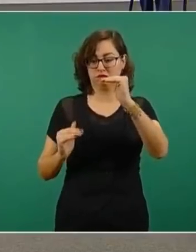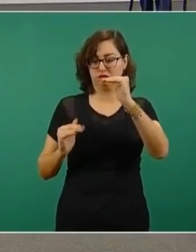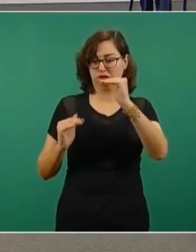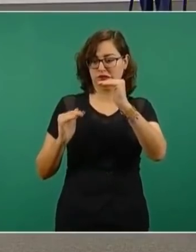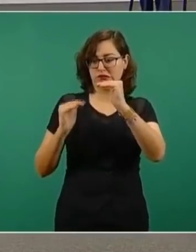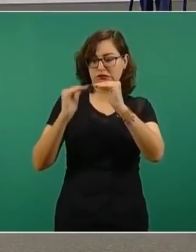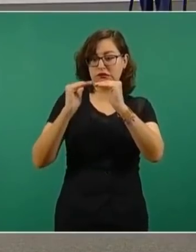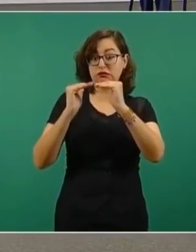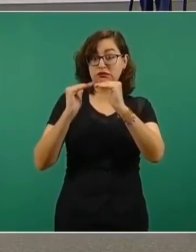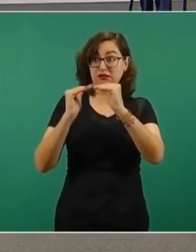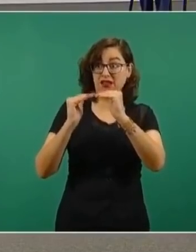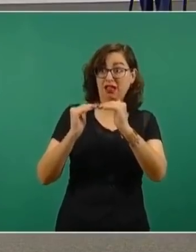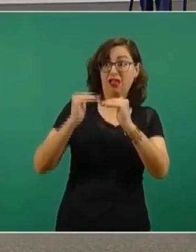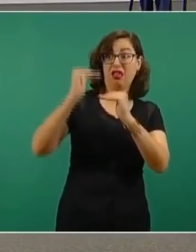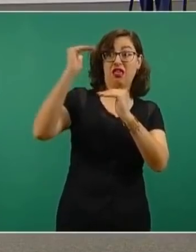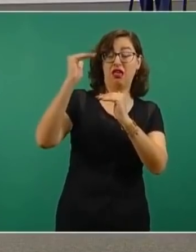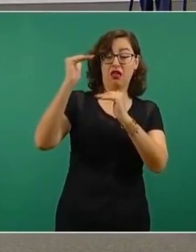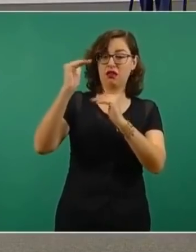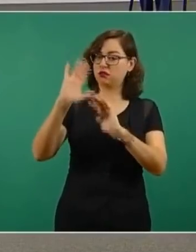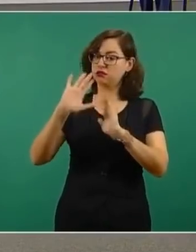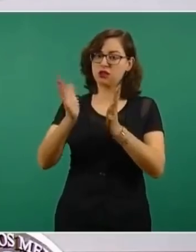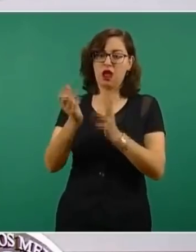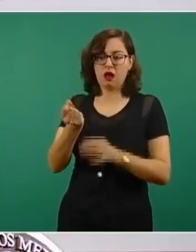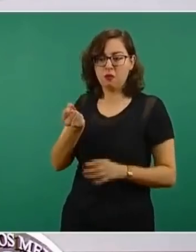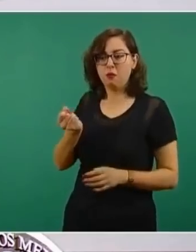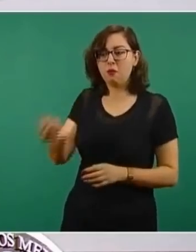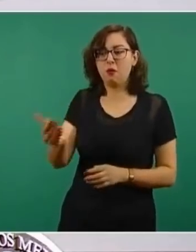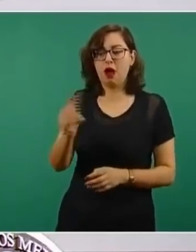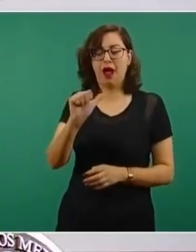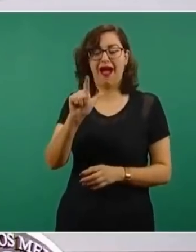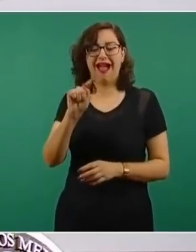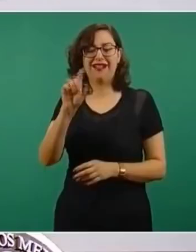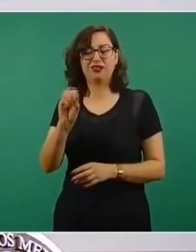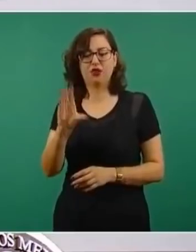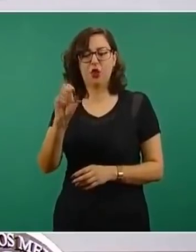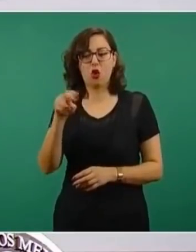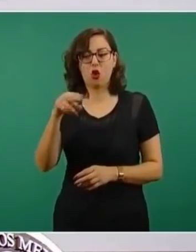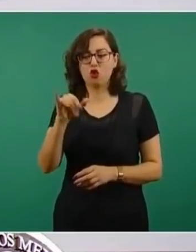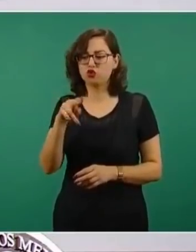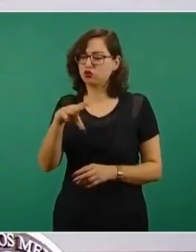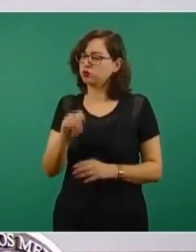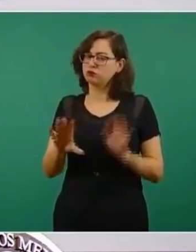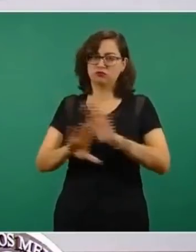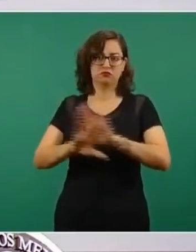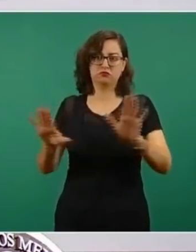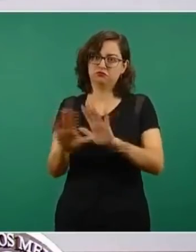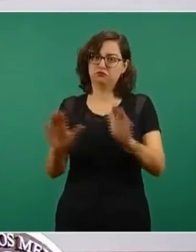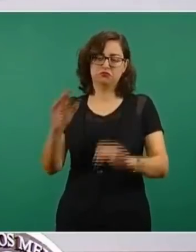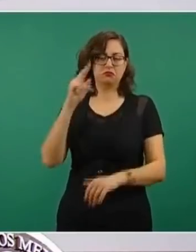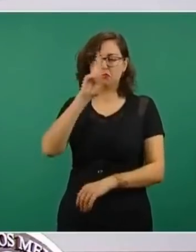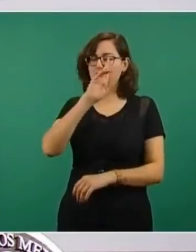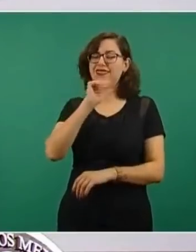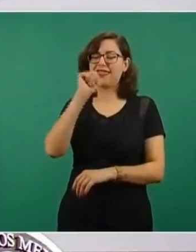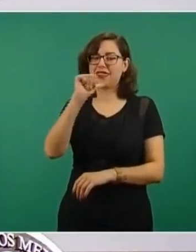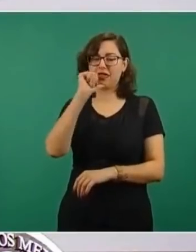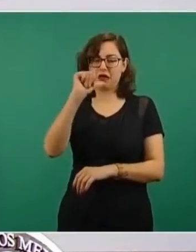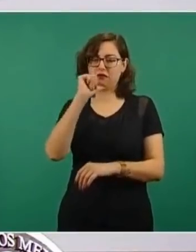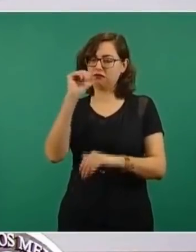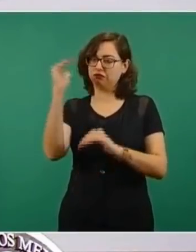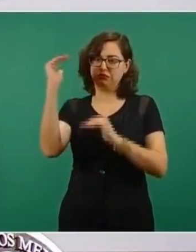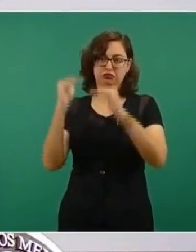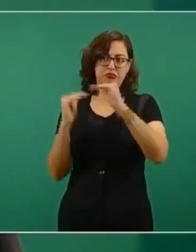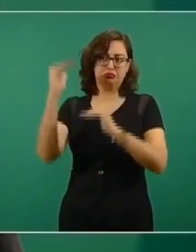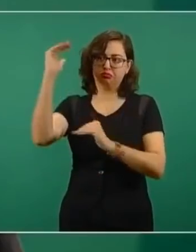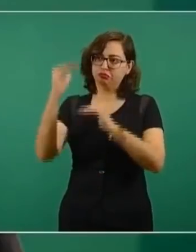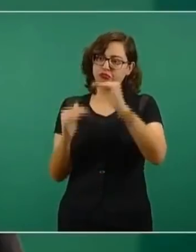pues bajará en ese sentido. A partir del 18 de abril, ningún cliente se ha incrementado en esa tarifa. Actualmente la